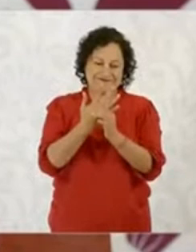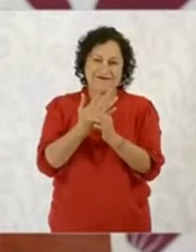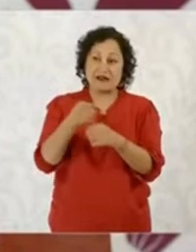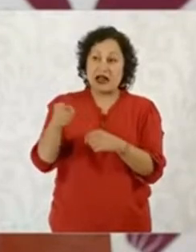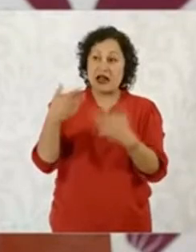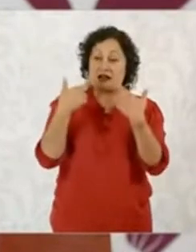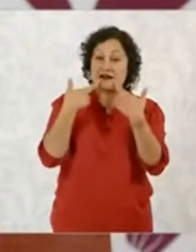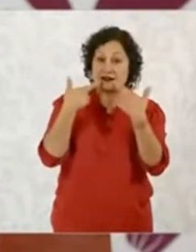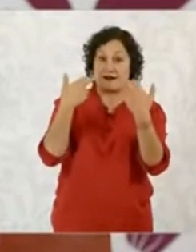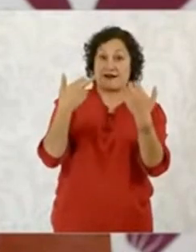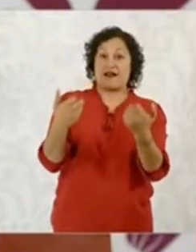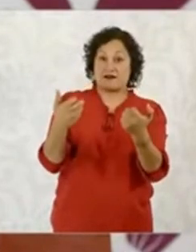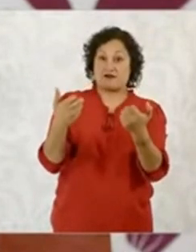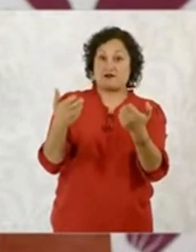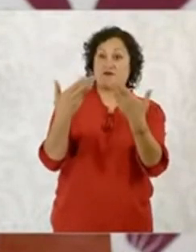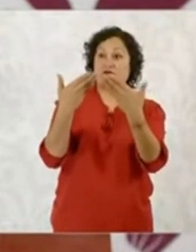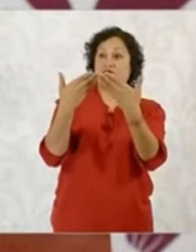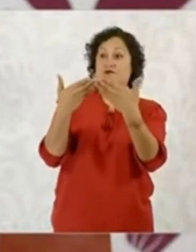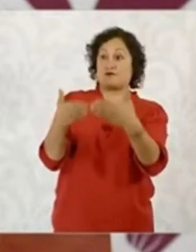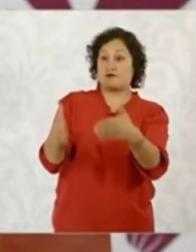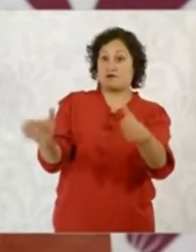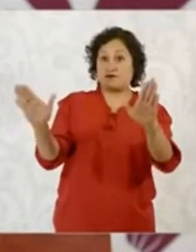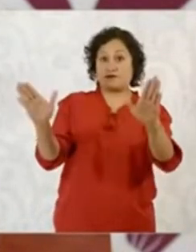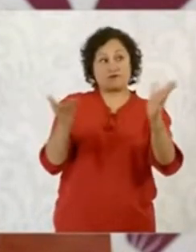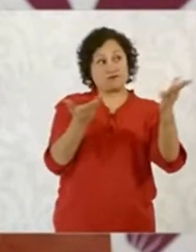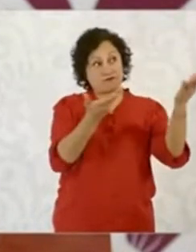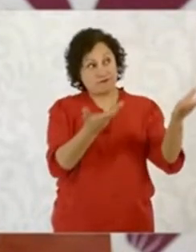en donde